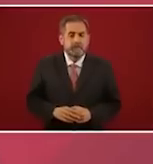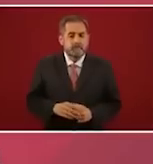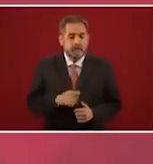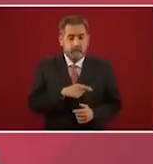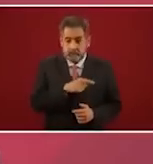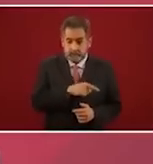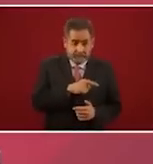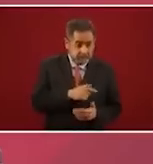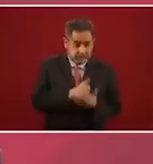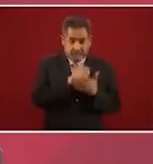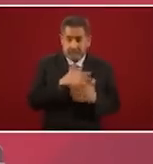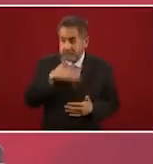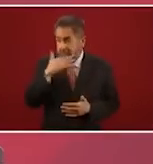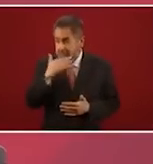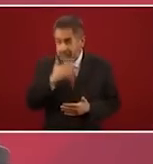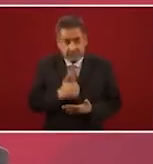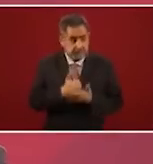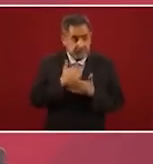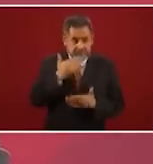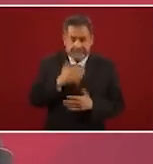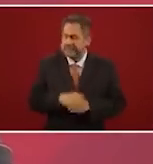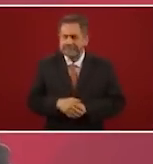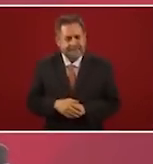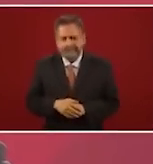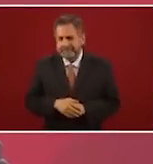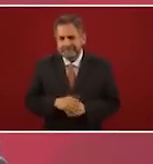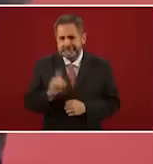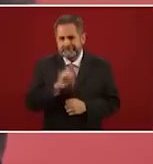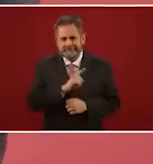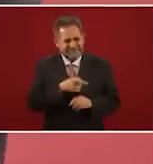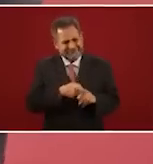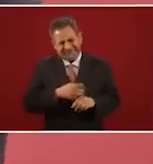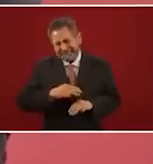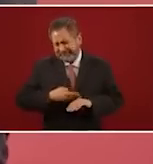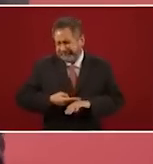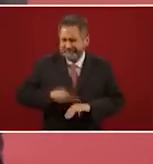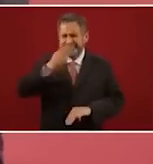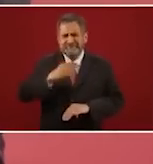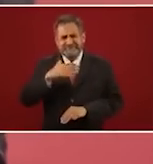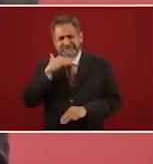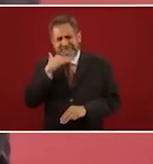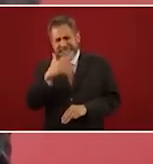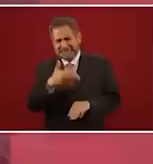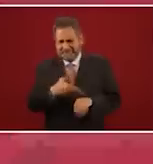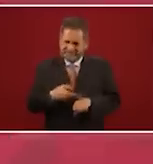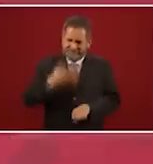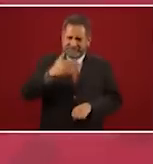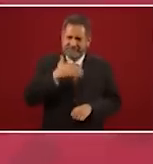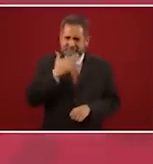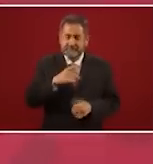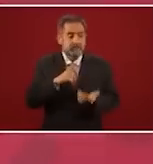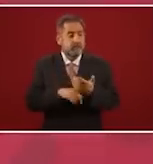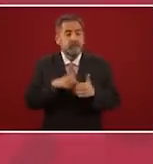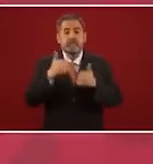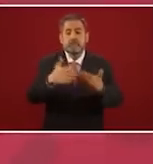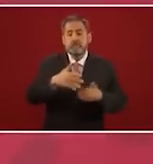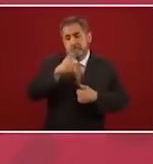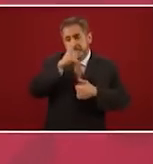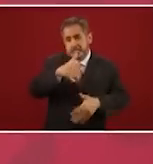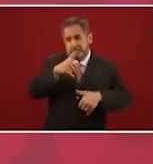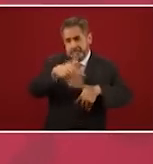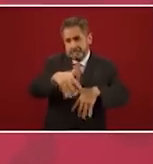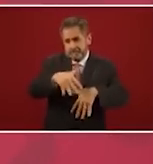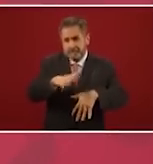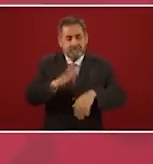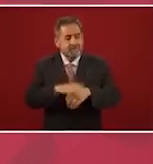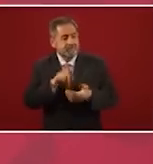duda que son muy corruptos. Esto que tenemos de protestas ahora tiene que ver con